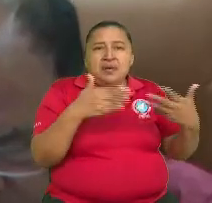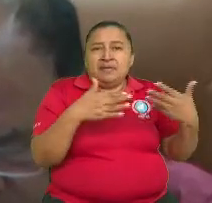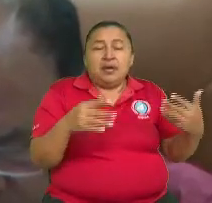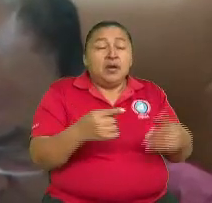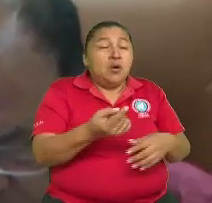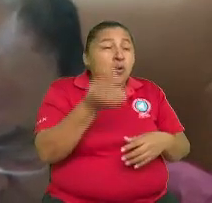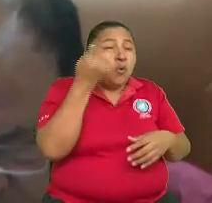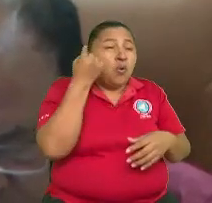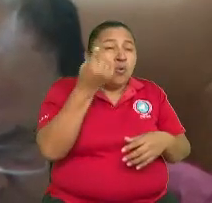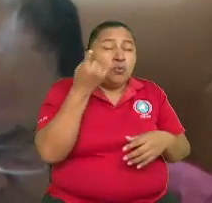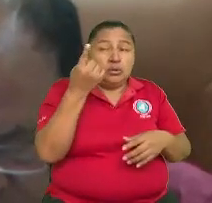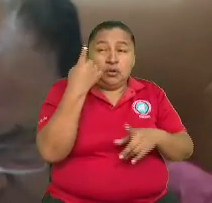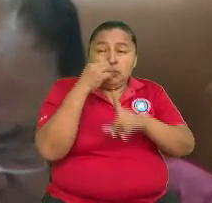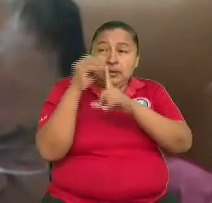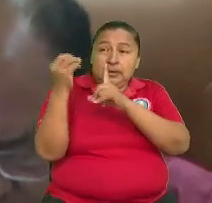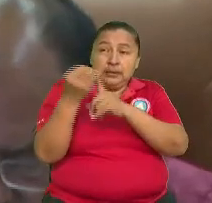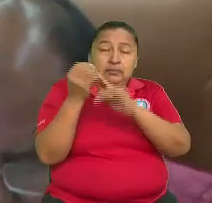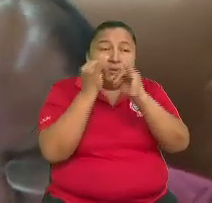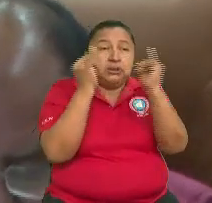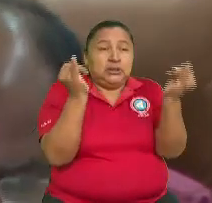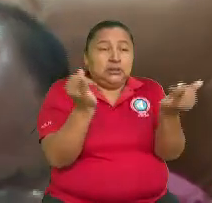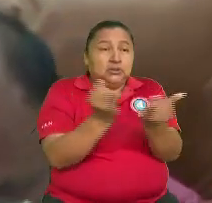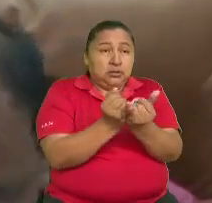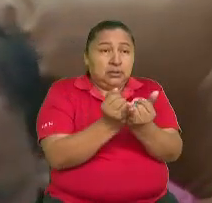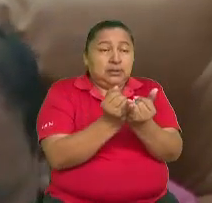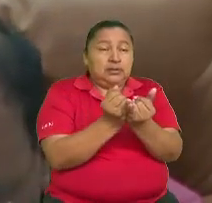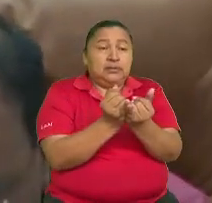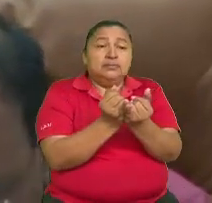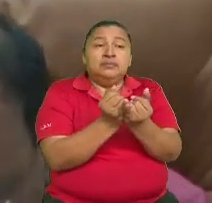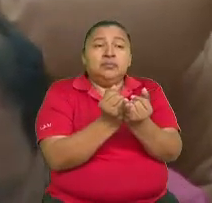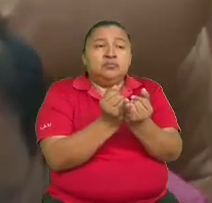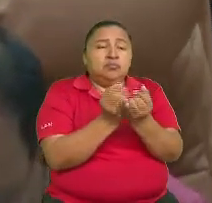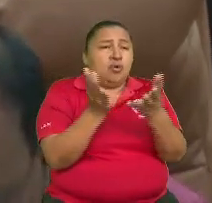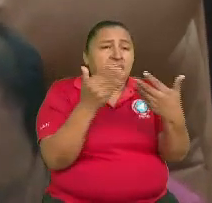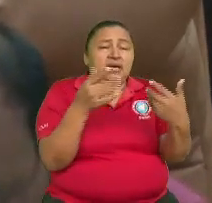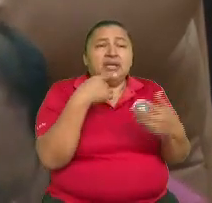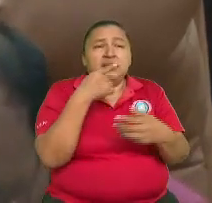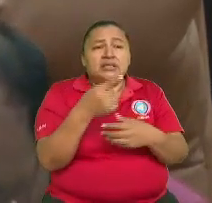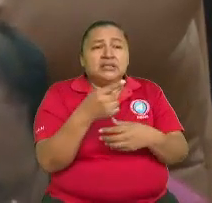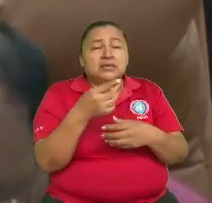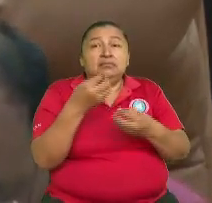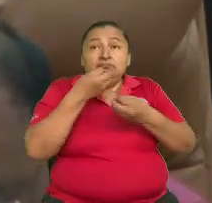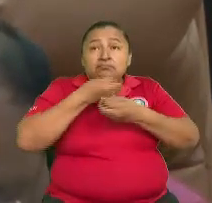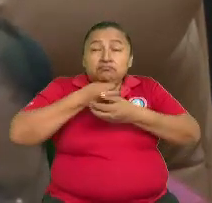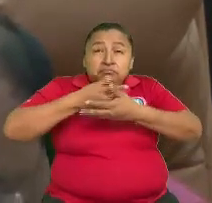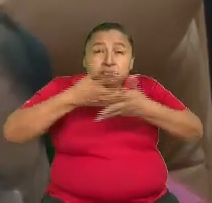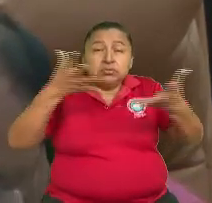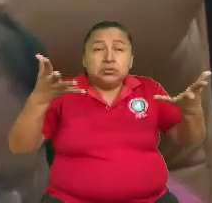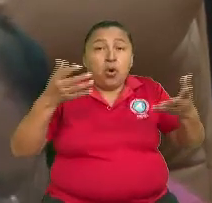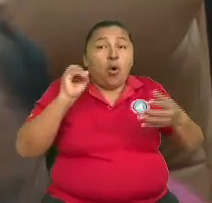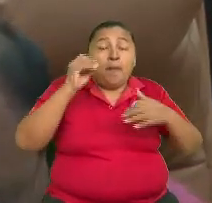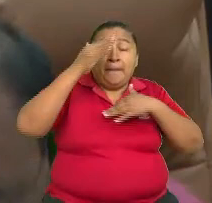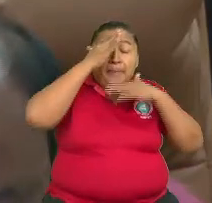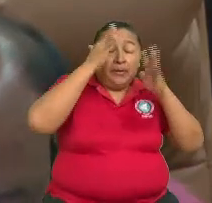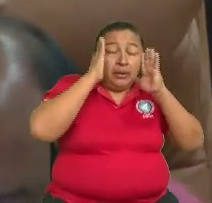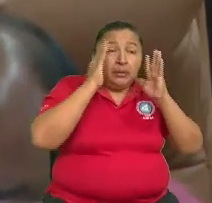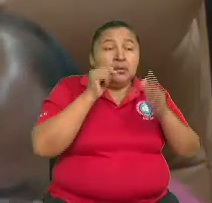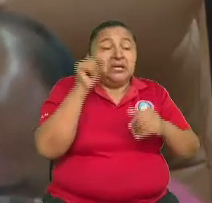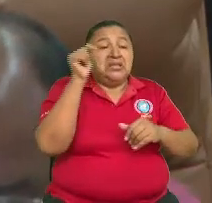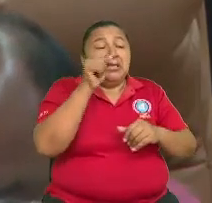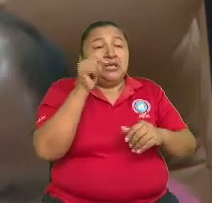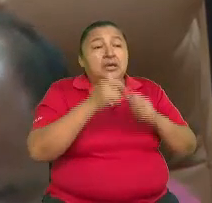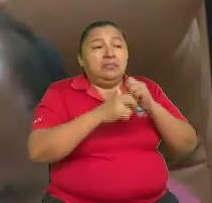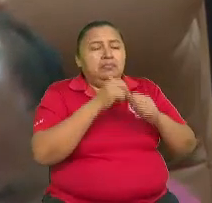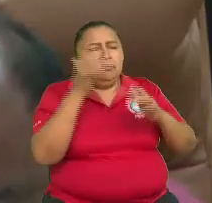un solo organismo internacional que haya dicho públicamente o en privado que